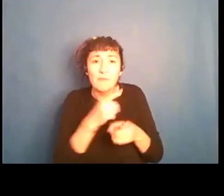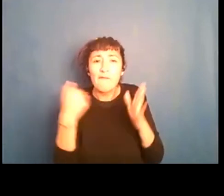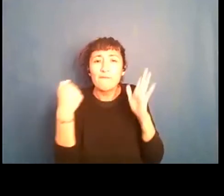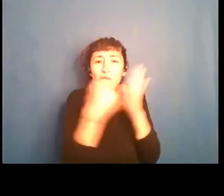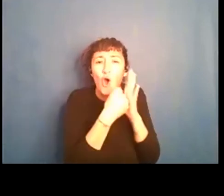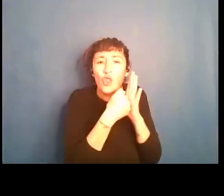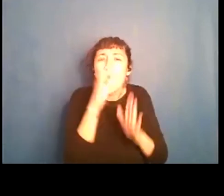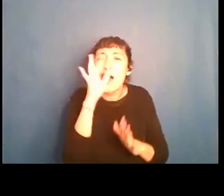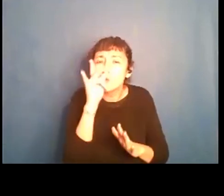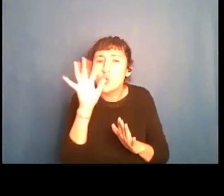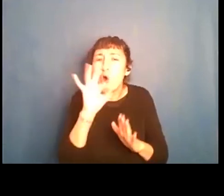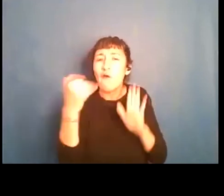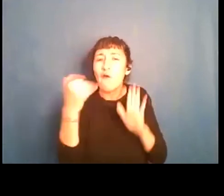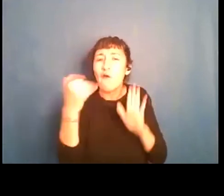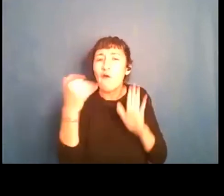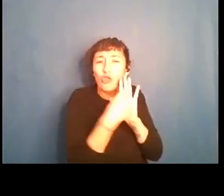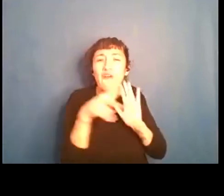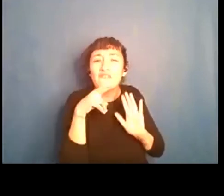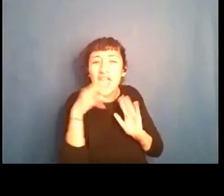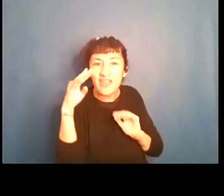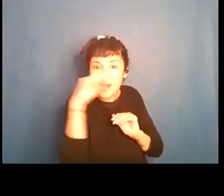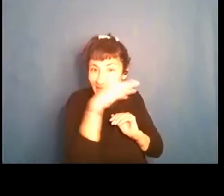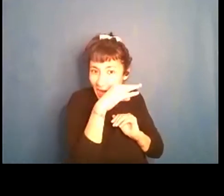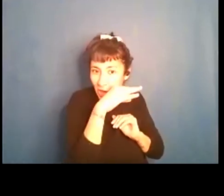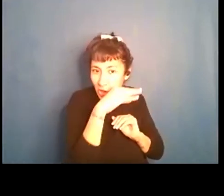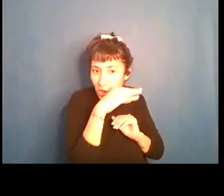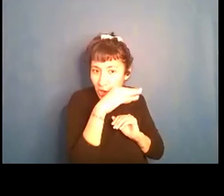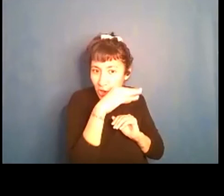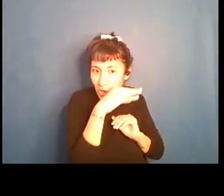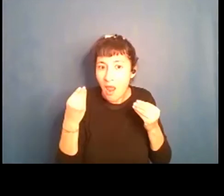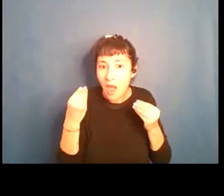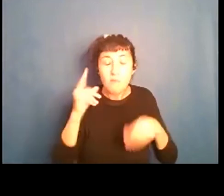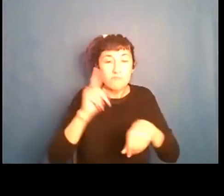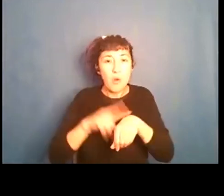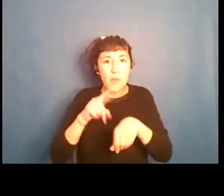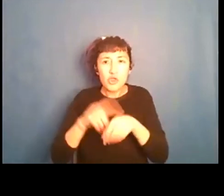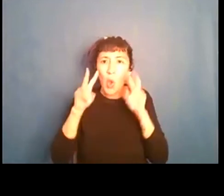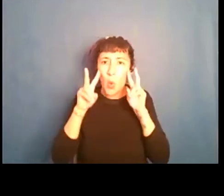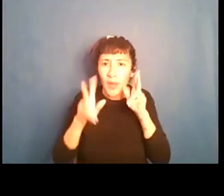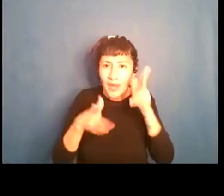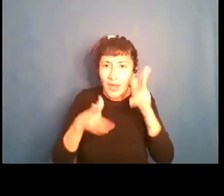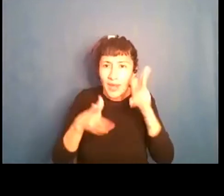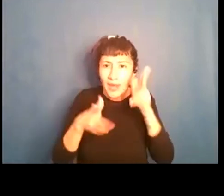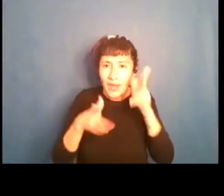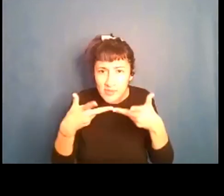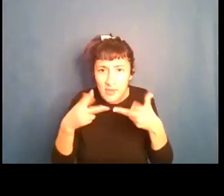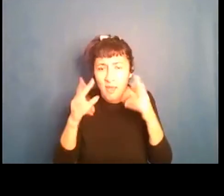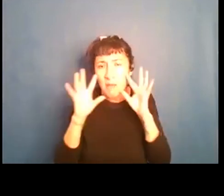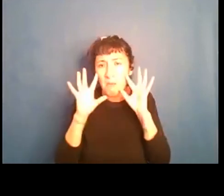verde o negro, para las personas para que al momento de ver lengua de señas les sea mucho